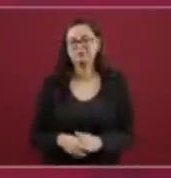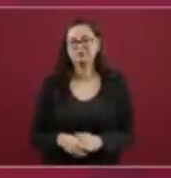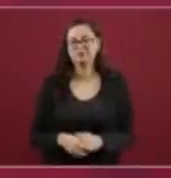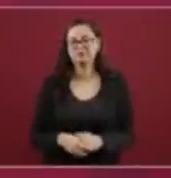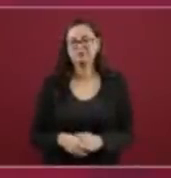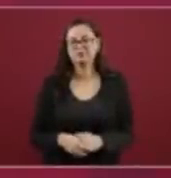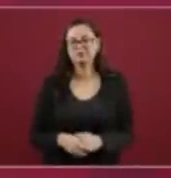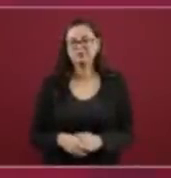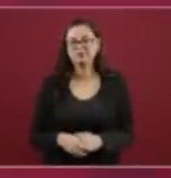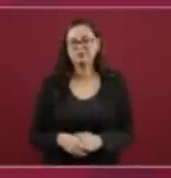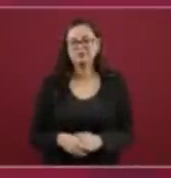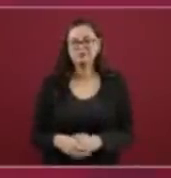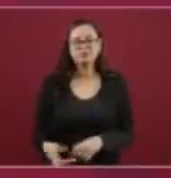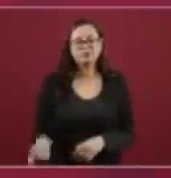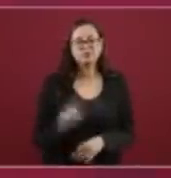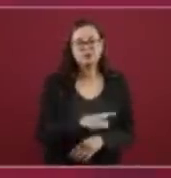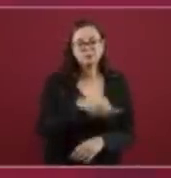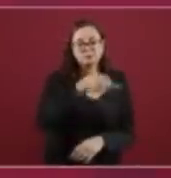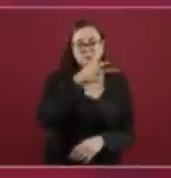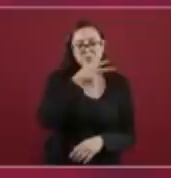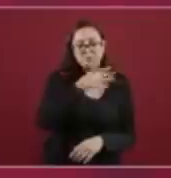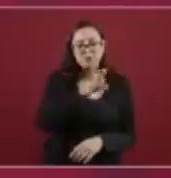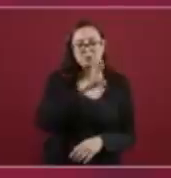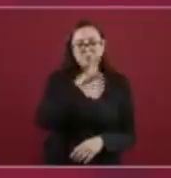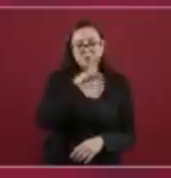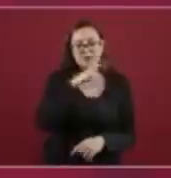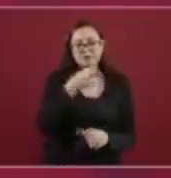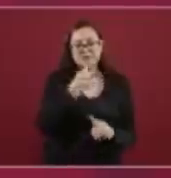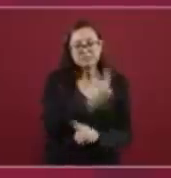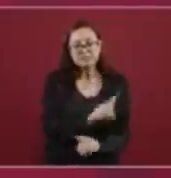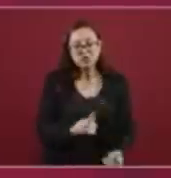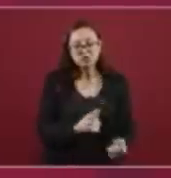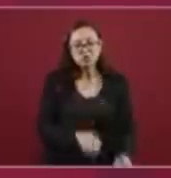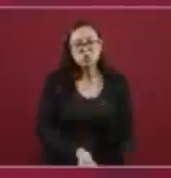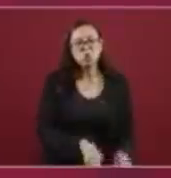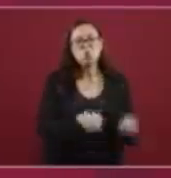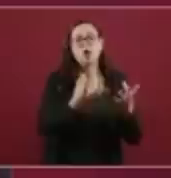cuántos padres de familia y cuántos niños.